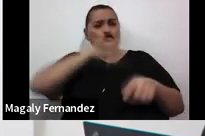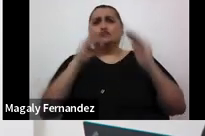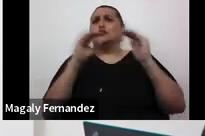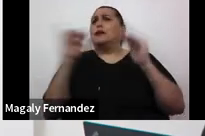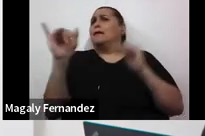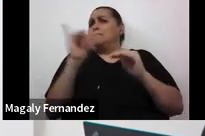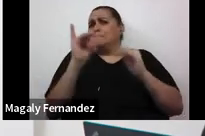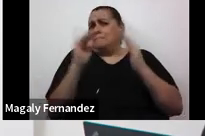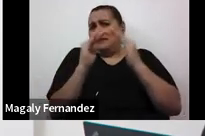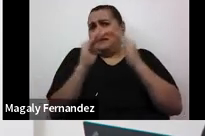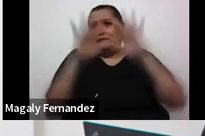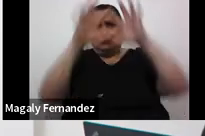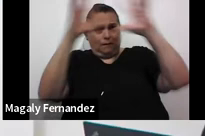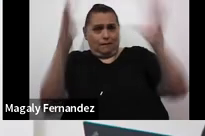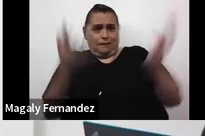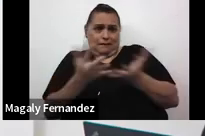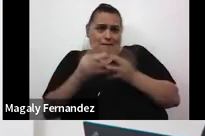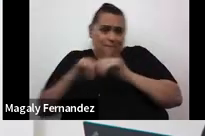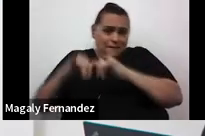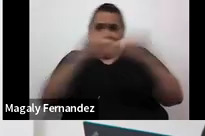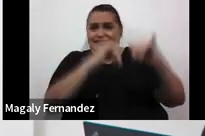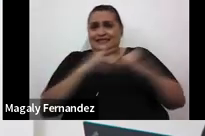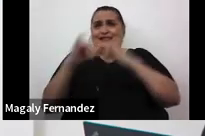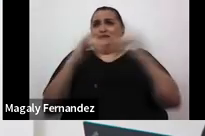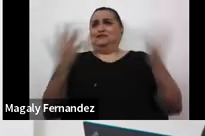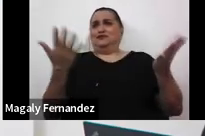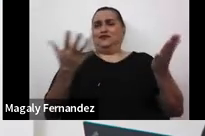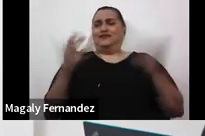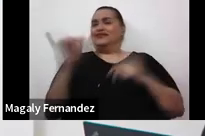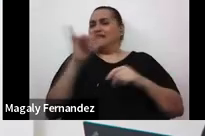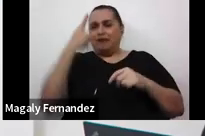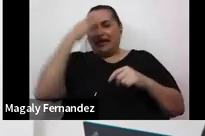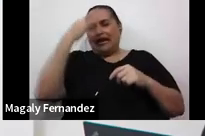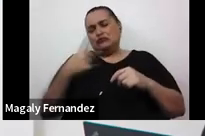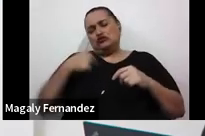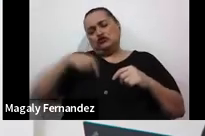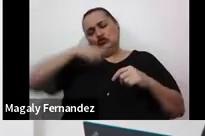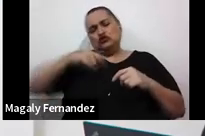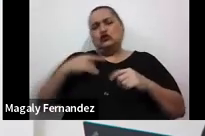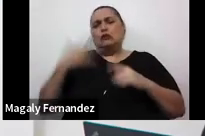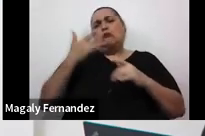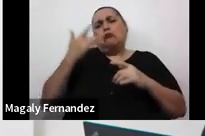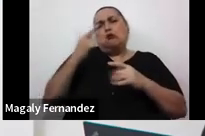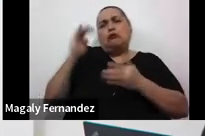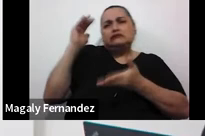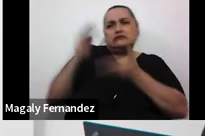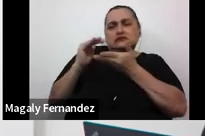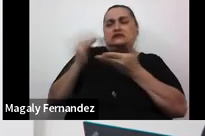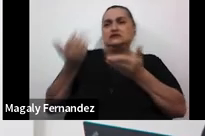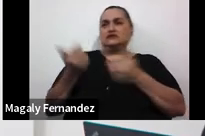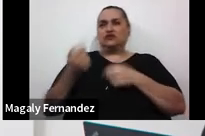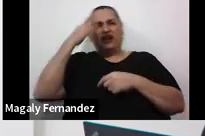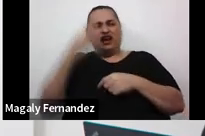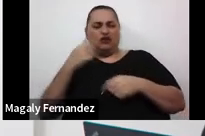en otro mundo estamos permeados de esto también nos hemos creído el pobrecito también nos hemos creído el